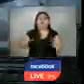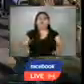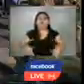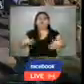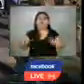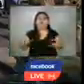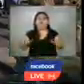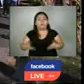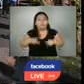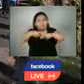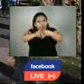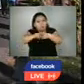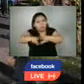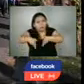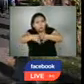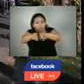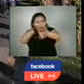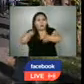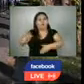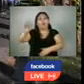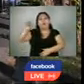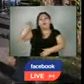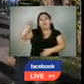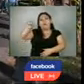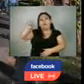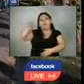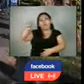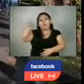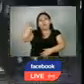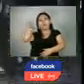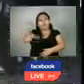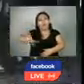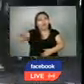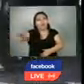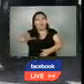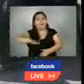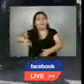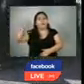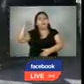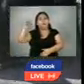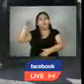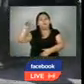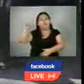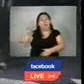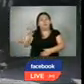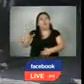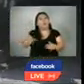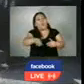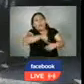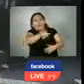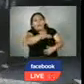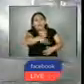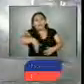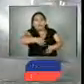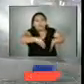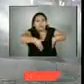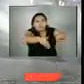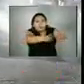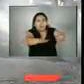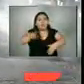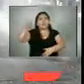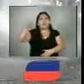la reparación vial es en la calle Las Rosas, en la urbanización Jardines de la Cima, así como en otras arterias como la